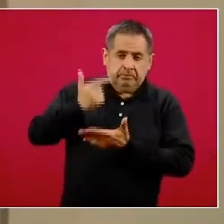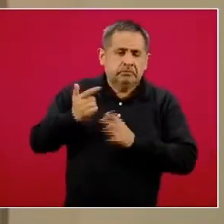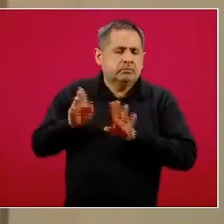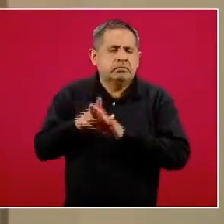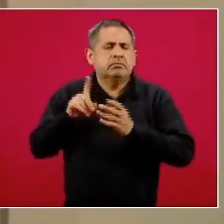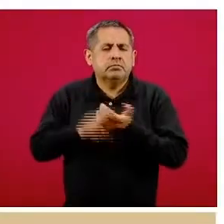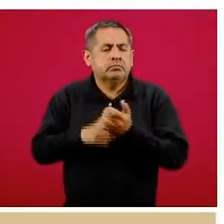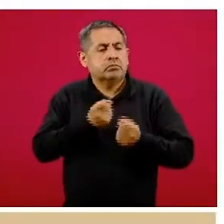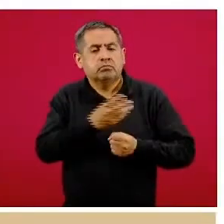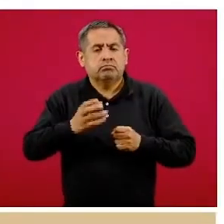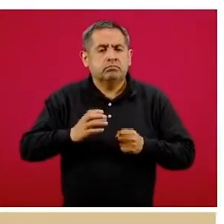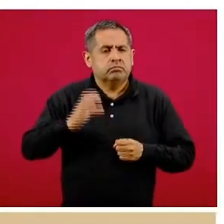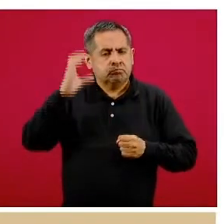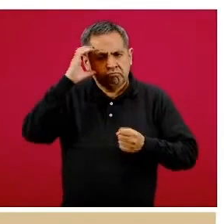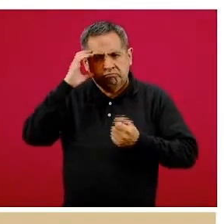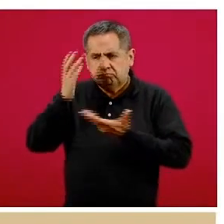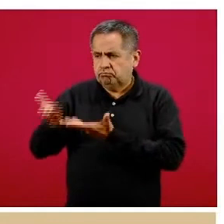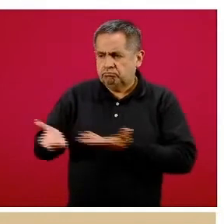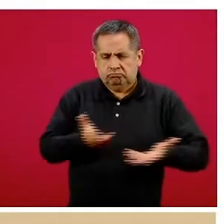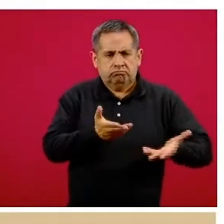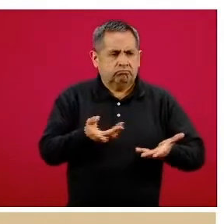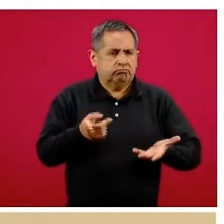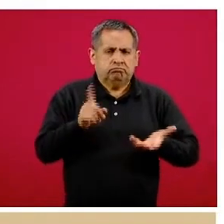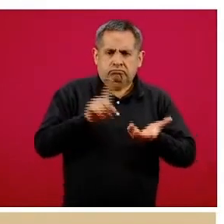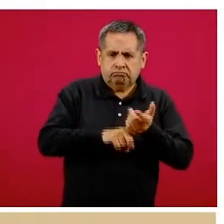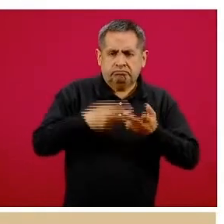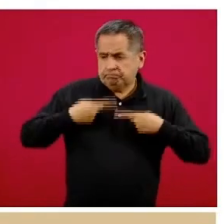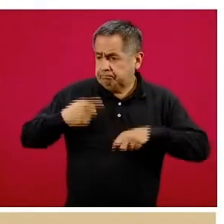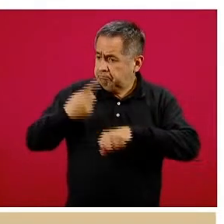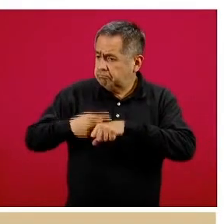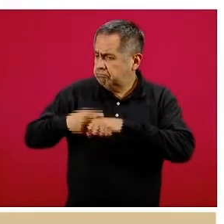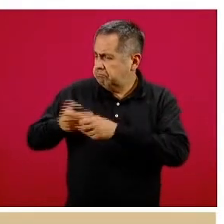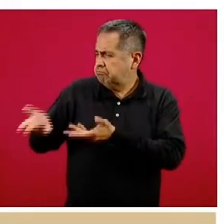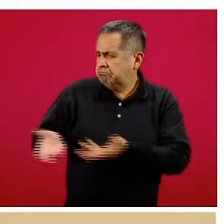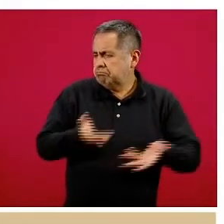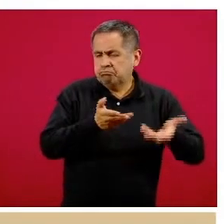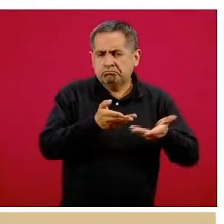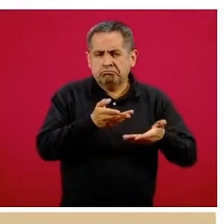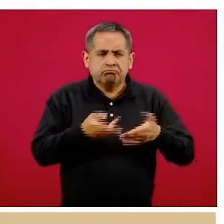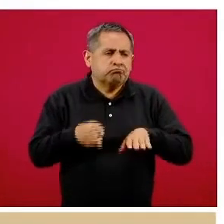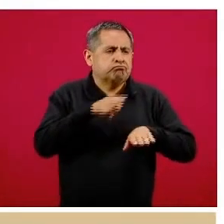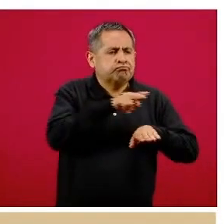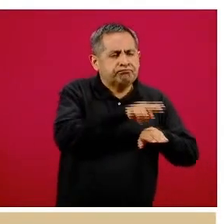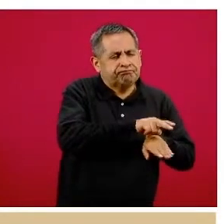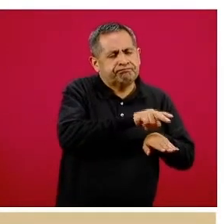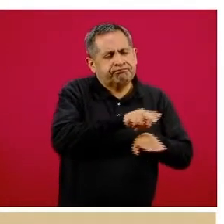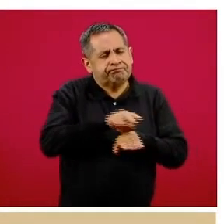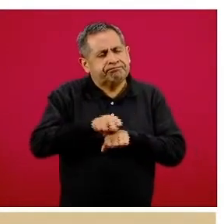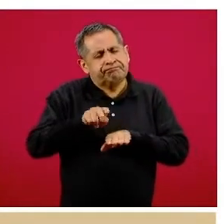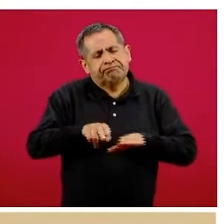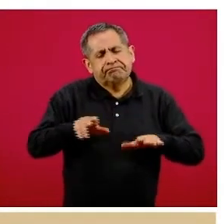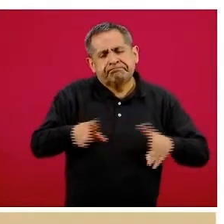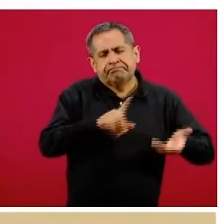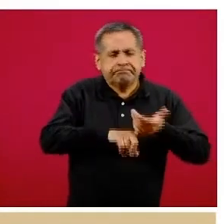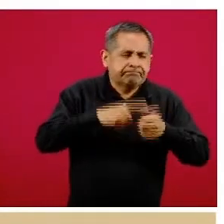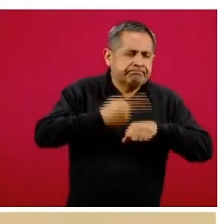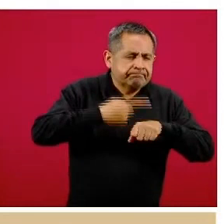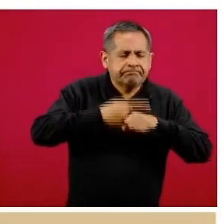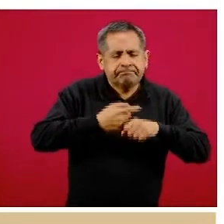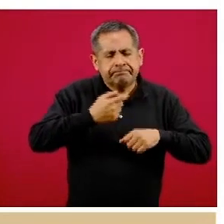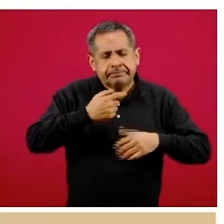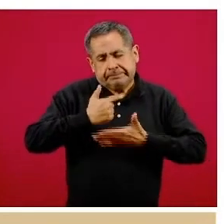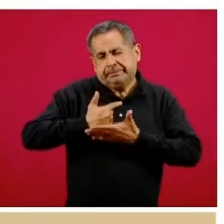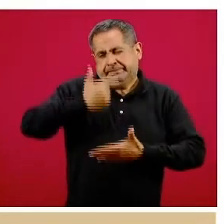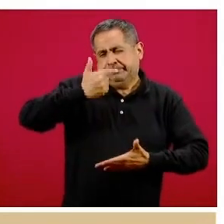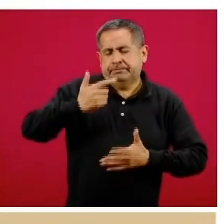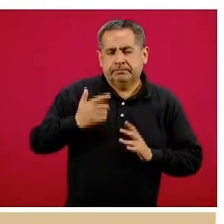las camas que se tienen disponibles para las personas que presentan esta infección respiratoria aguda grave o enfermedad respiratoria aguda